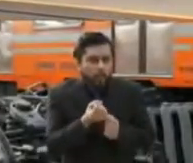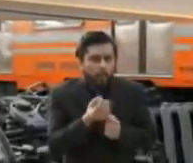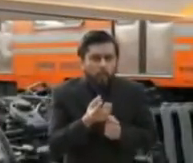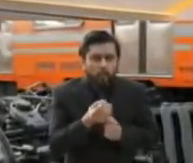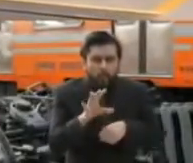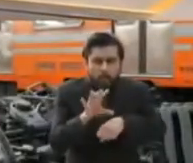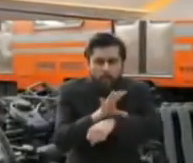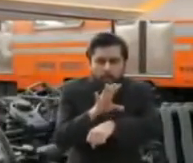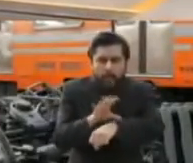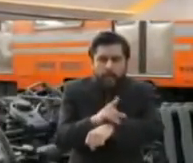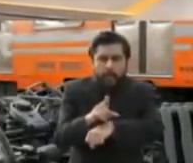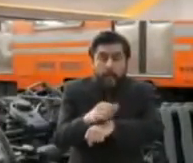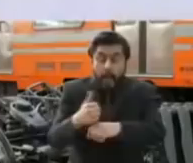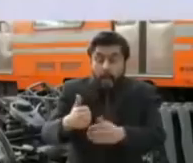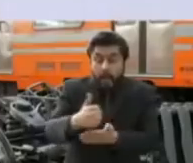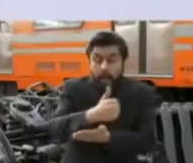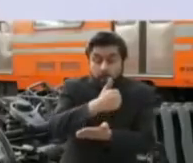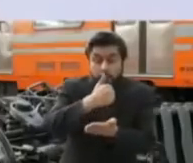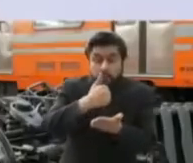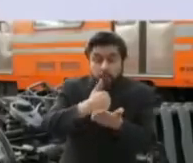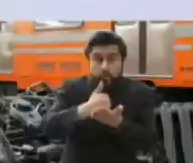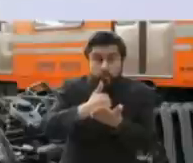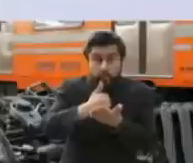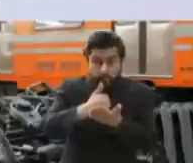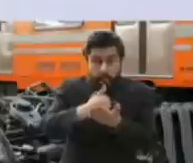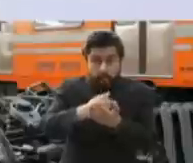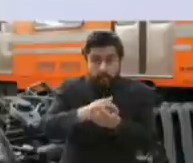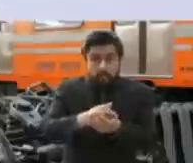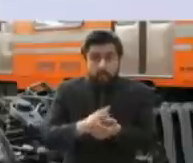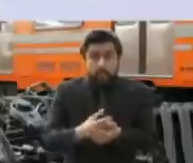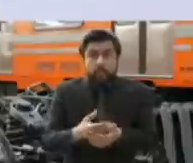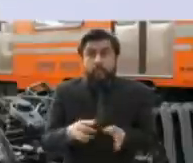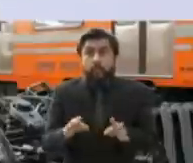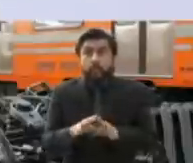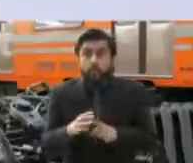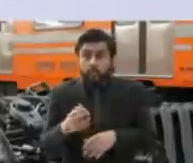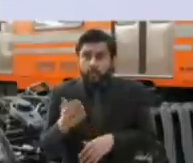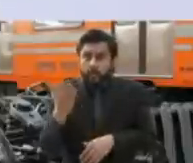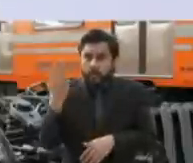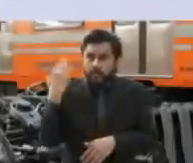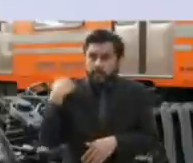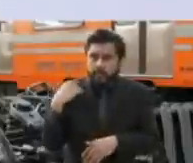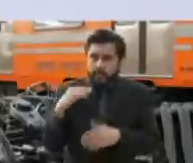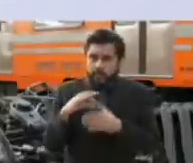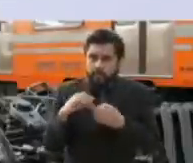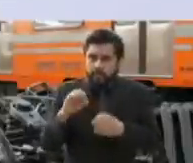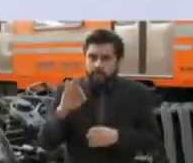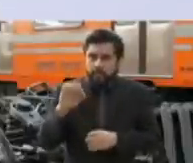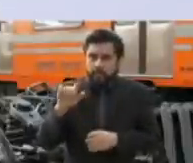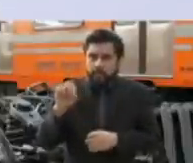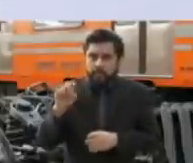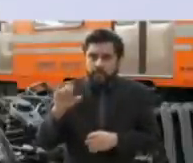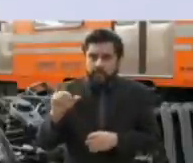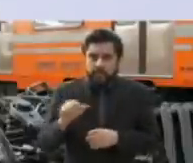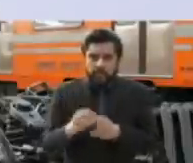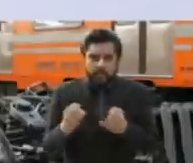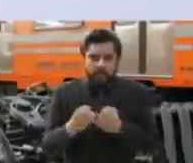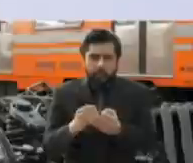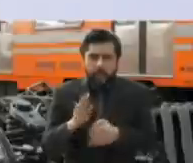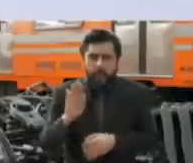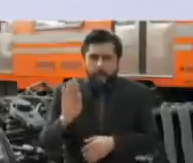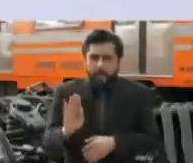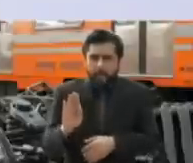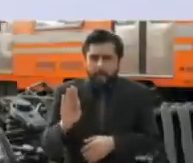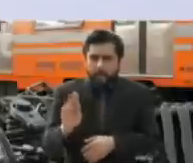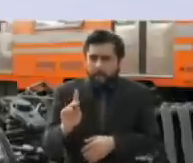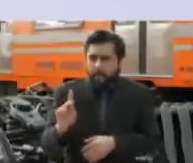eléctrica a una ciudad del tamaño, como lo dijo aquí Florencia, casi de Villahermosa.